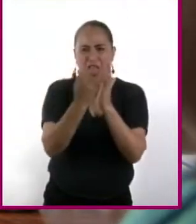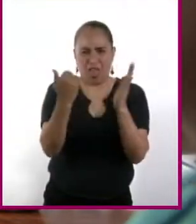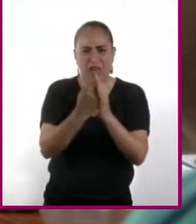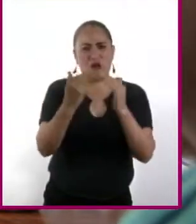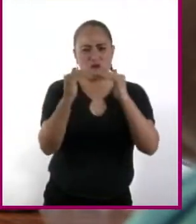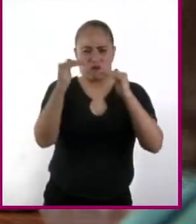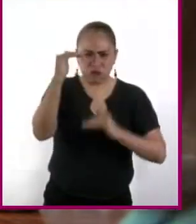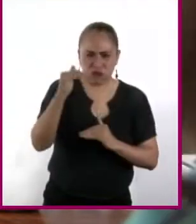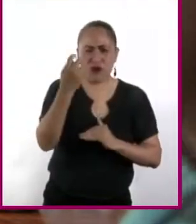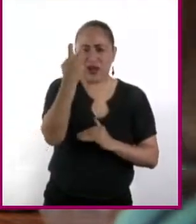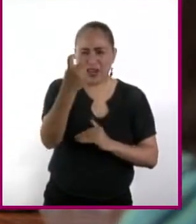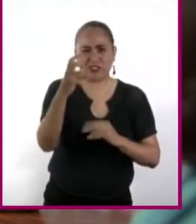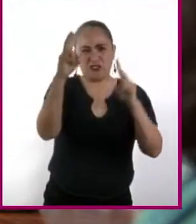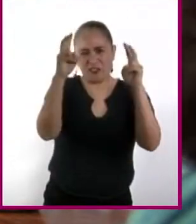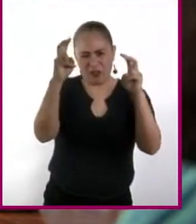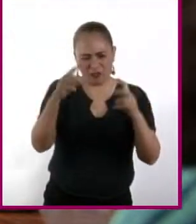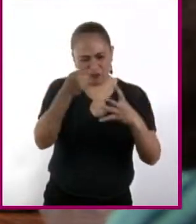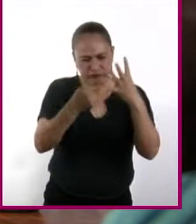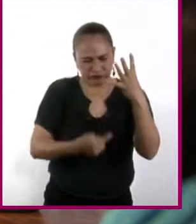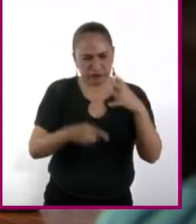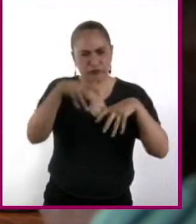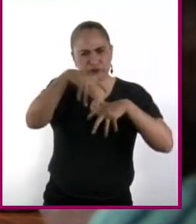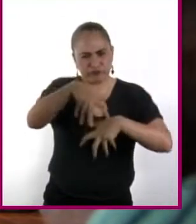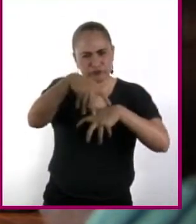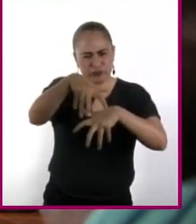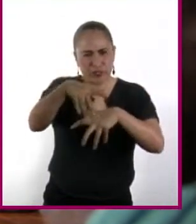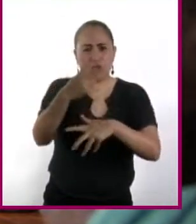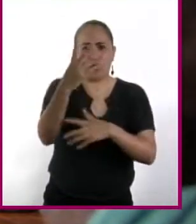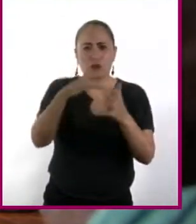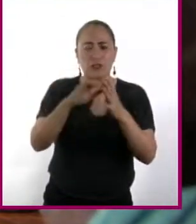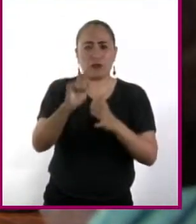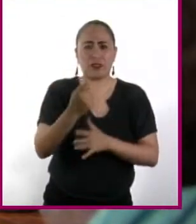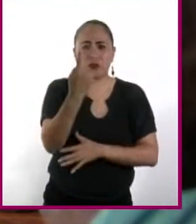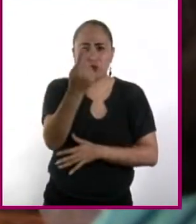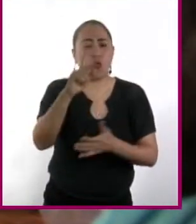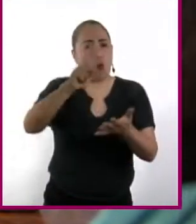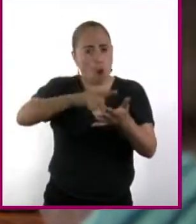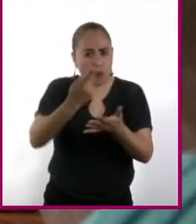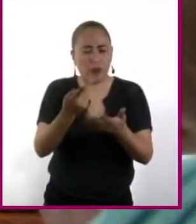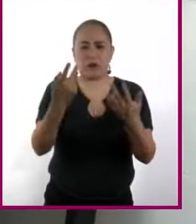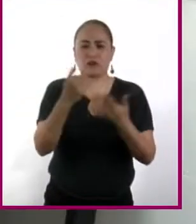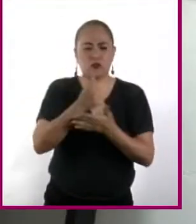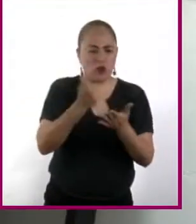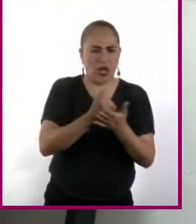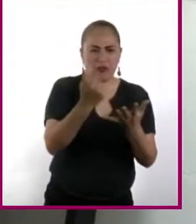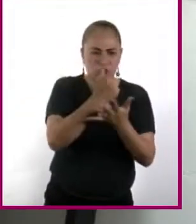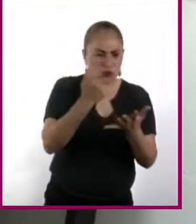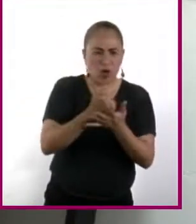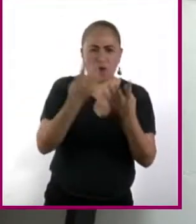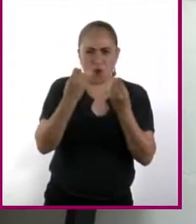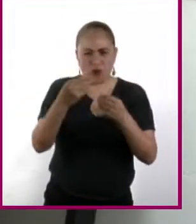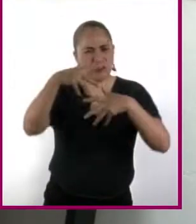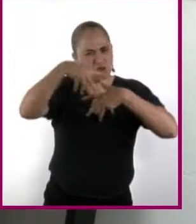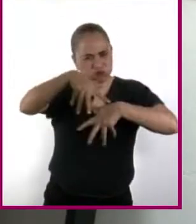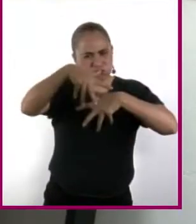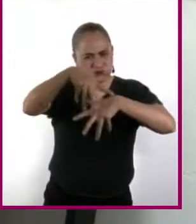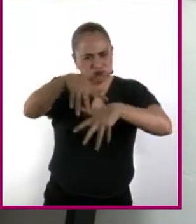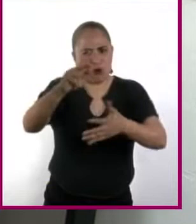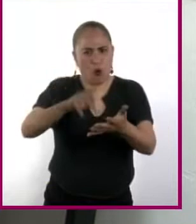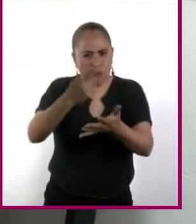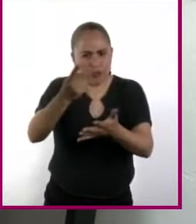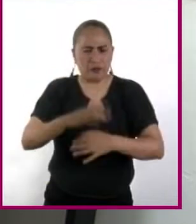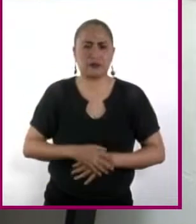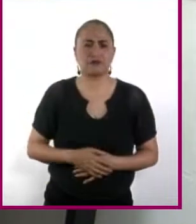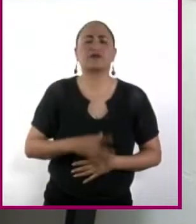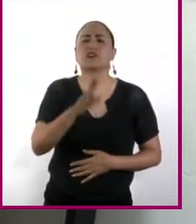entre otras. Y en que en el 2021 las calles de varias ciudades volvieron a convulsionarse. ¿Y qué pueden comentarme de la información de